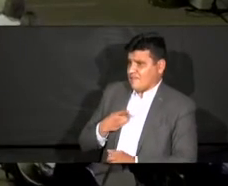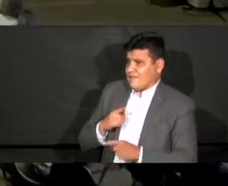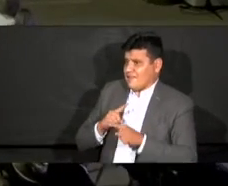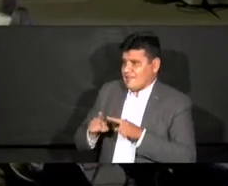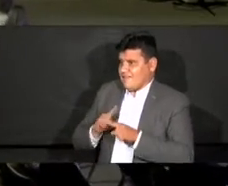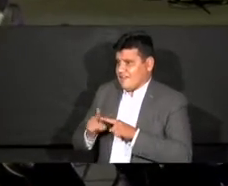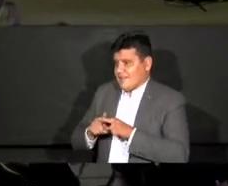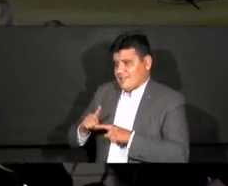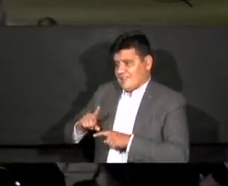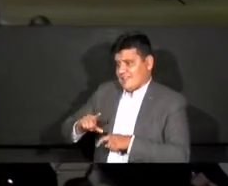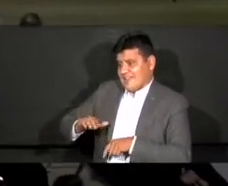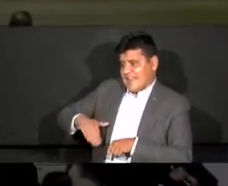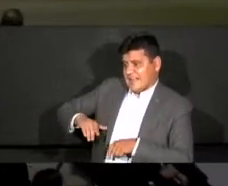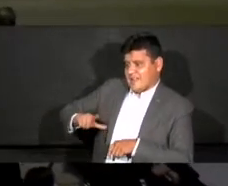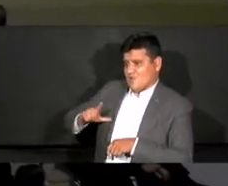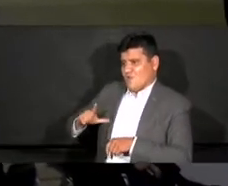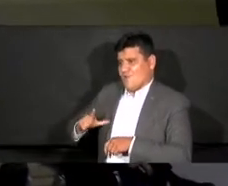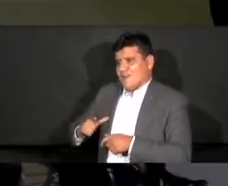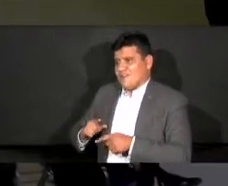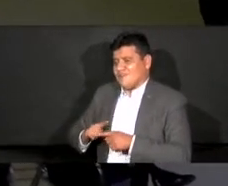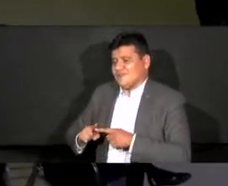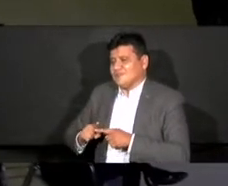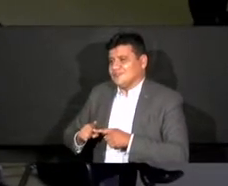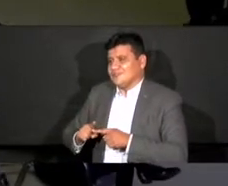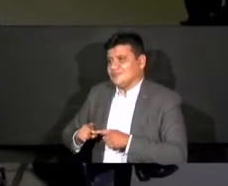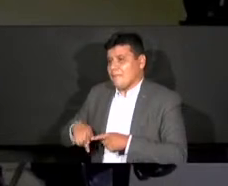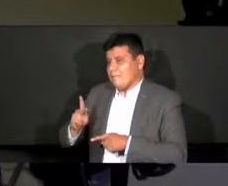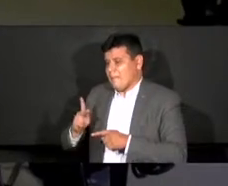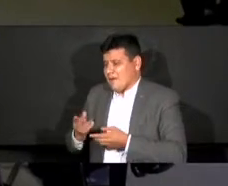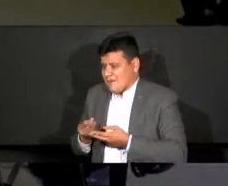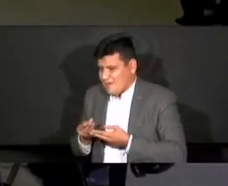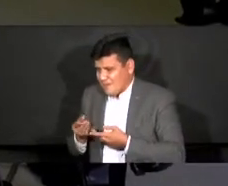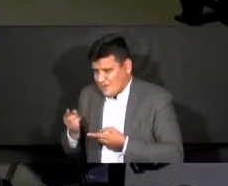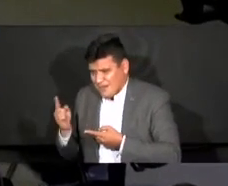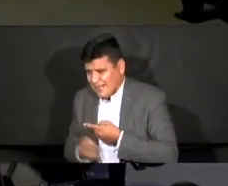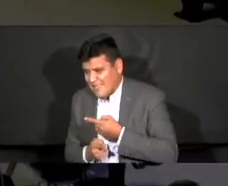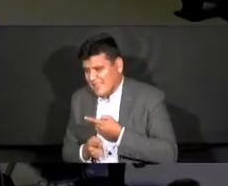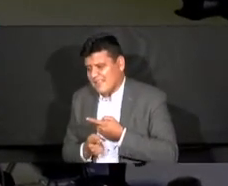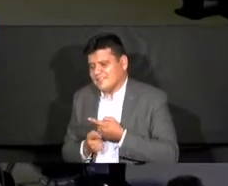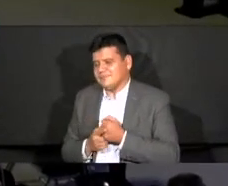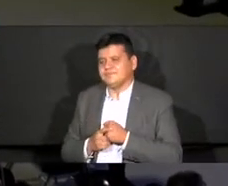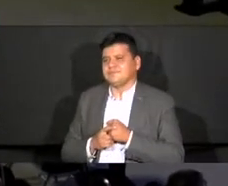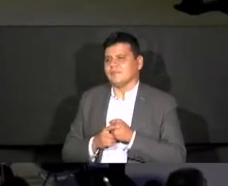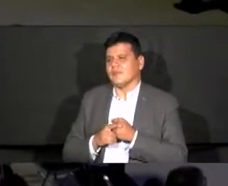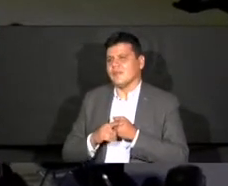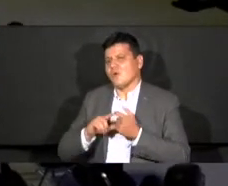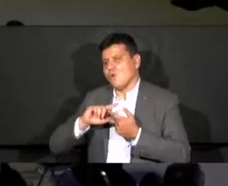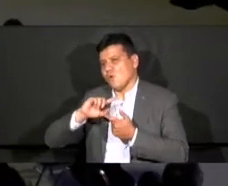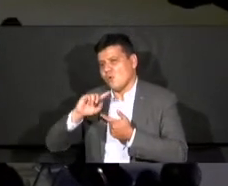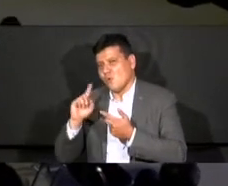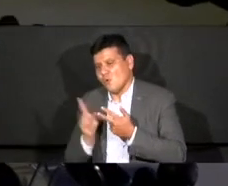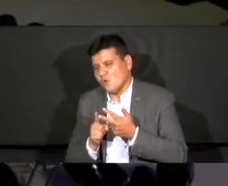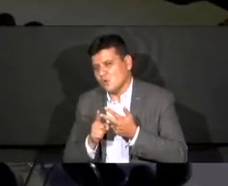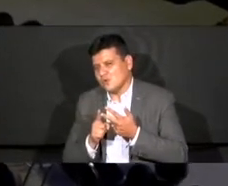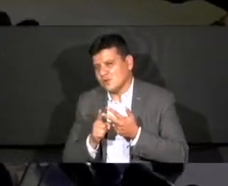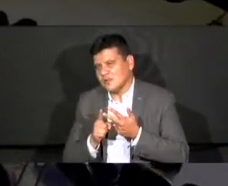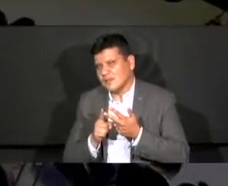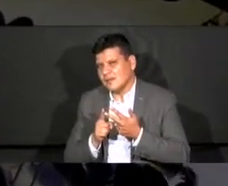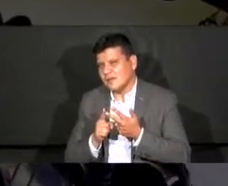carretero. Octavo, llevaremos una mejor regulación de los ingresos propios para asegurar su control